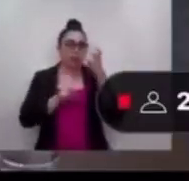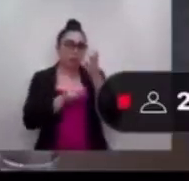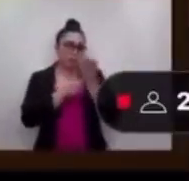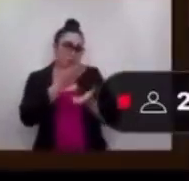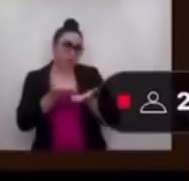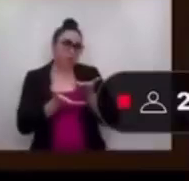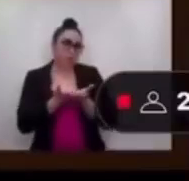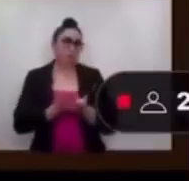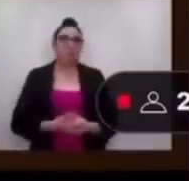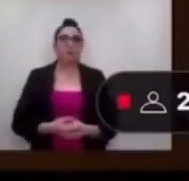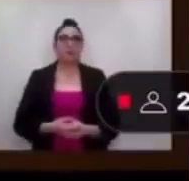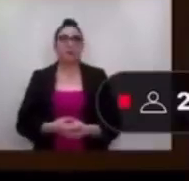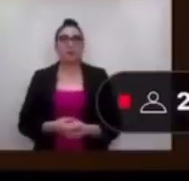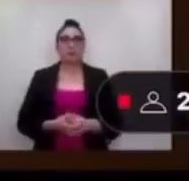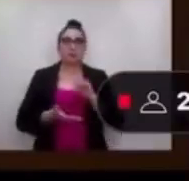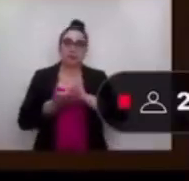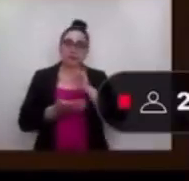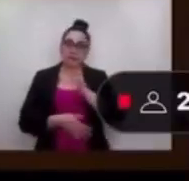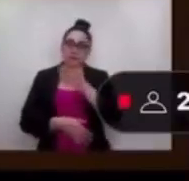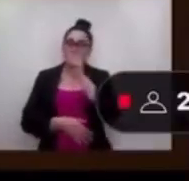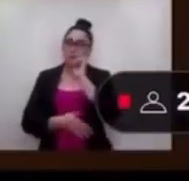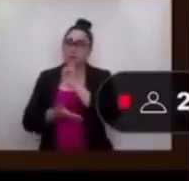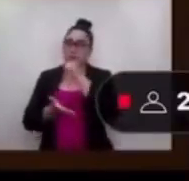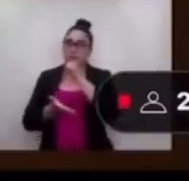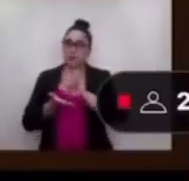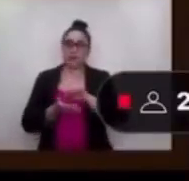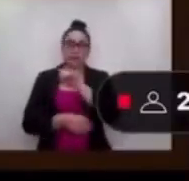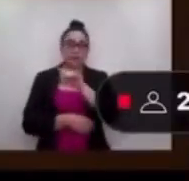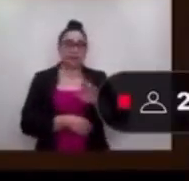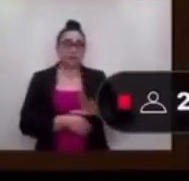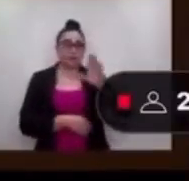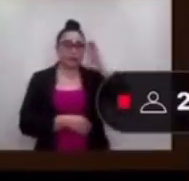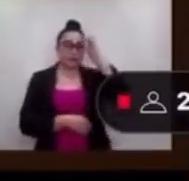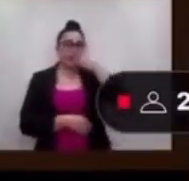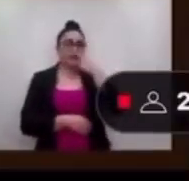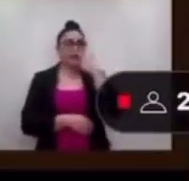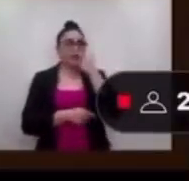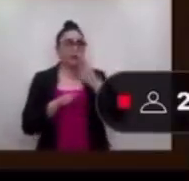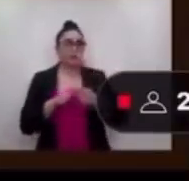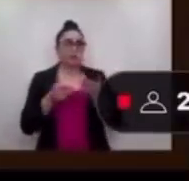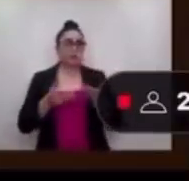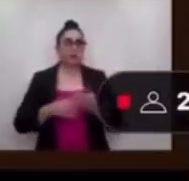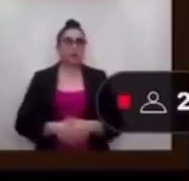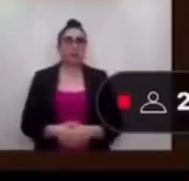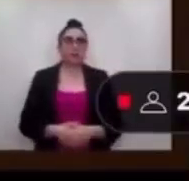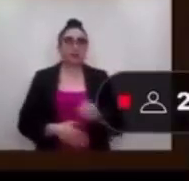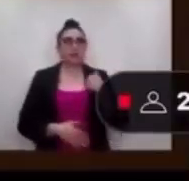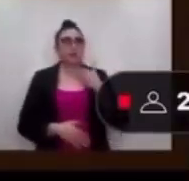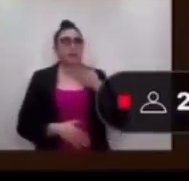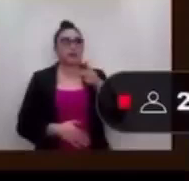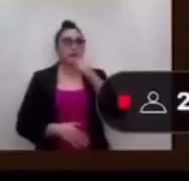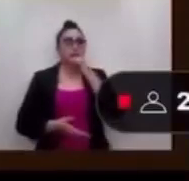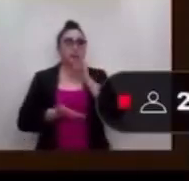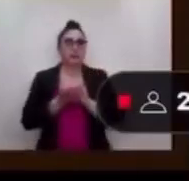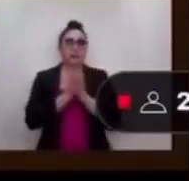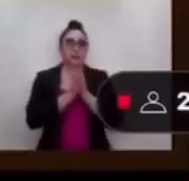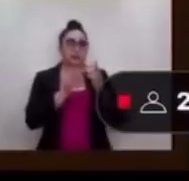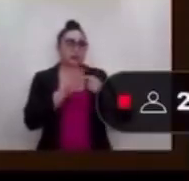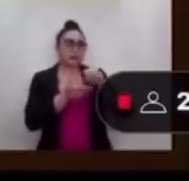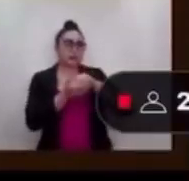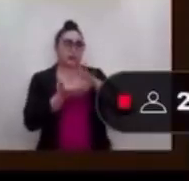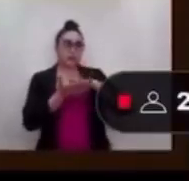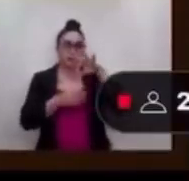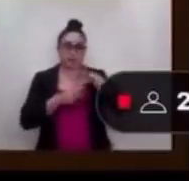maestra. Muchas gracias, secretaria. Magistrados, el proyecto está a su consideración. Al no haber intervenciones, secretaria, por favor, toma la votación.